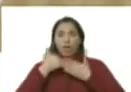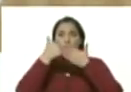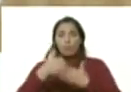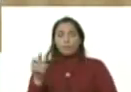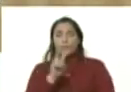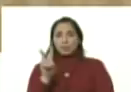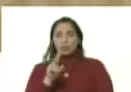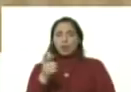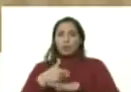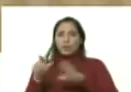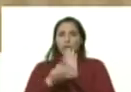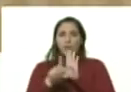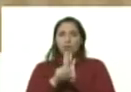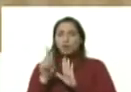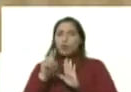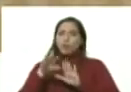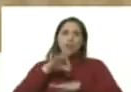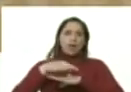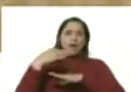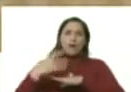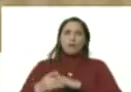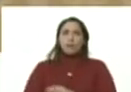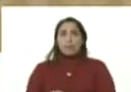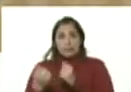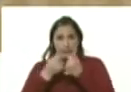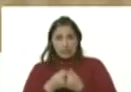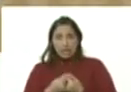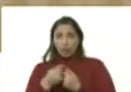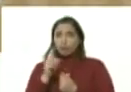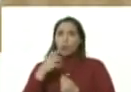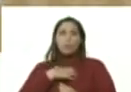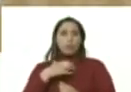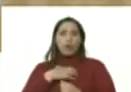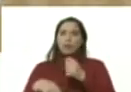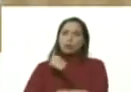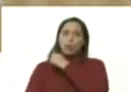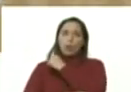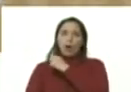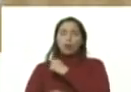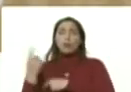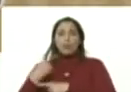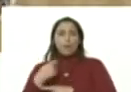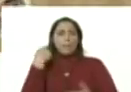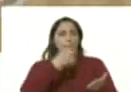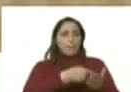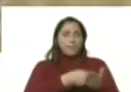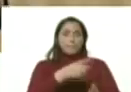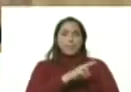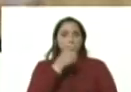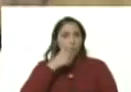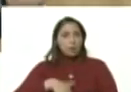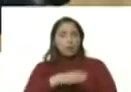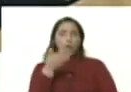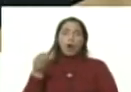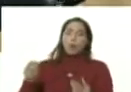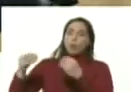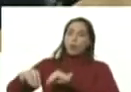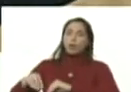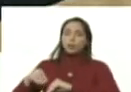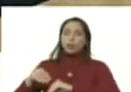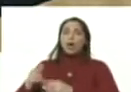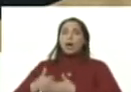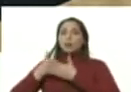gobierno alemán no deben seguir siendo retenidos, sino que deben llegar finalmente al pueblo venezolano en cooperación con las organizaciones internacionales de